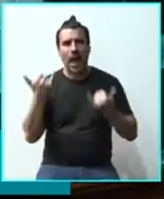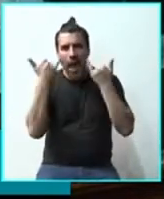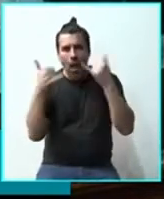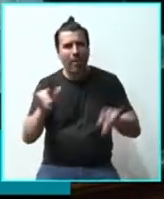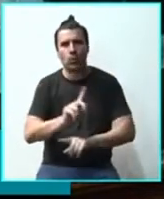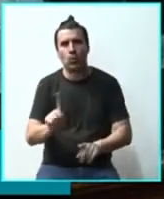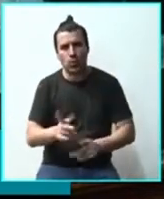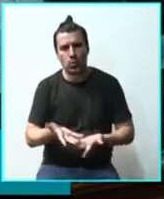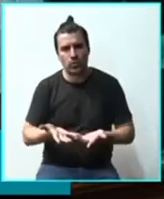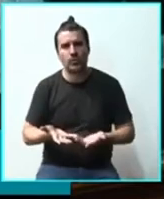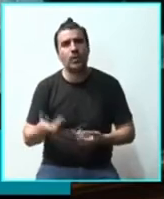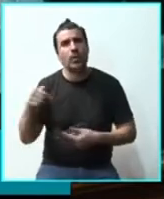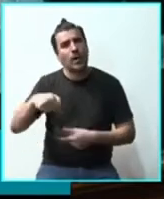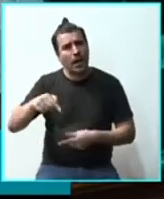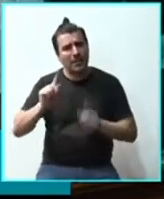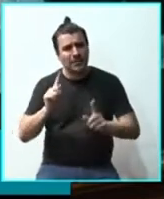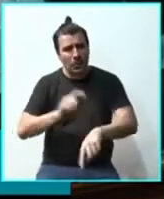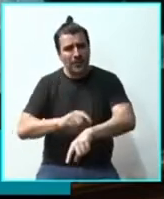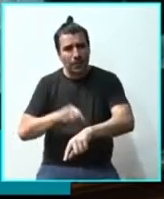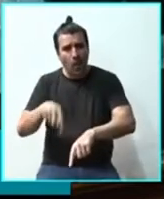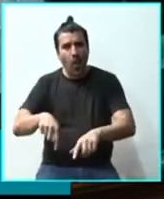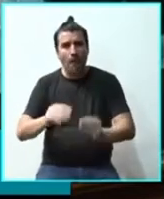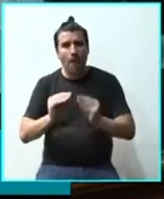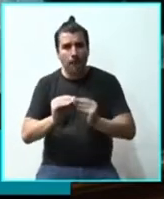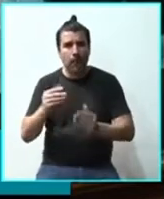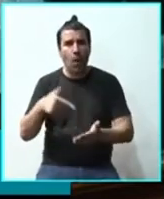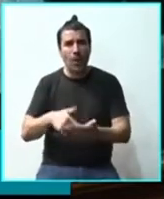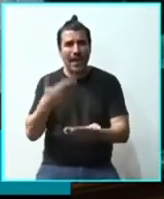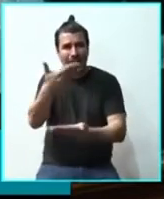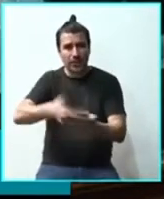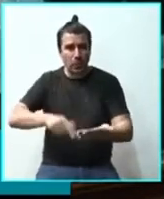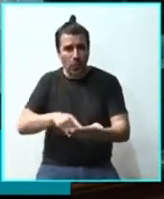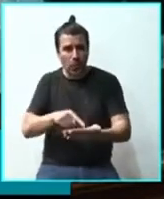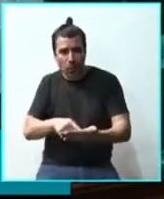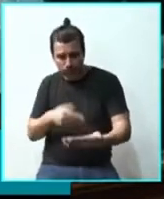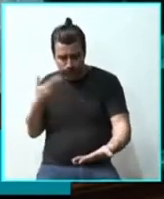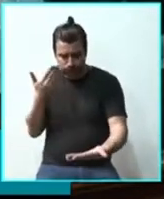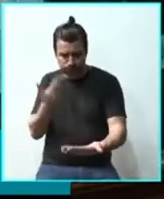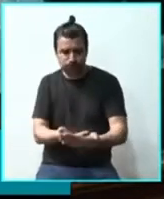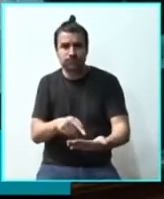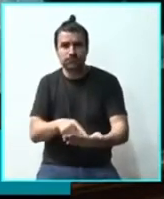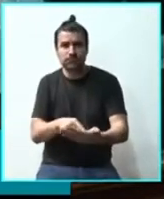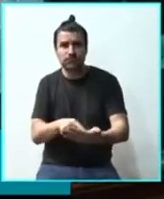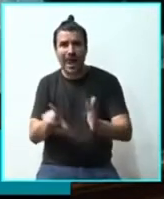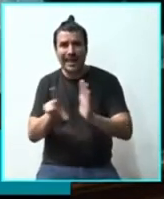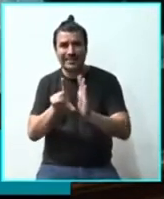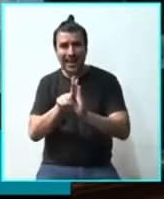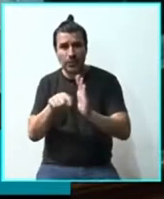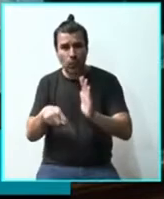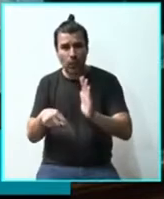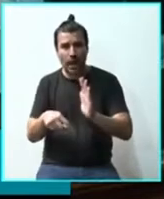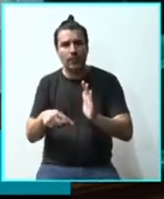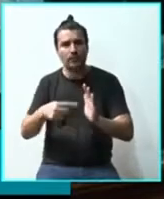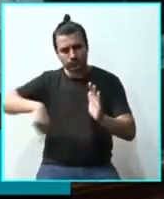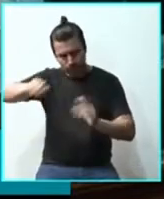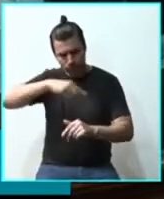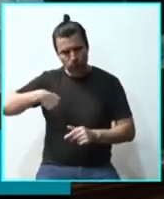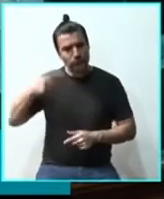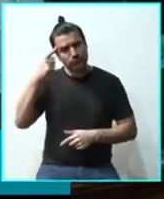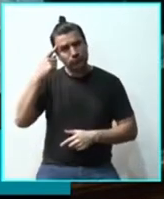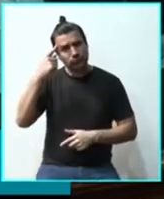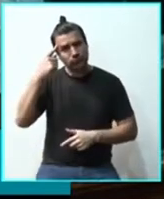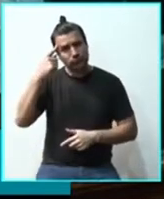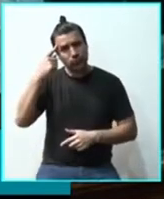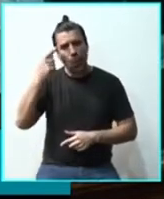que cuando el proyecto ingresó en la legislatura, nosotros planteamos nuestras dudas sobre por qué era